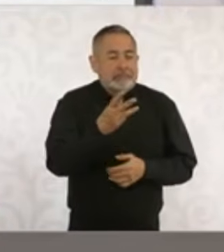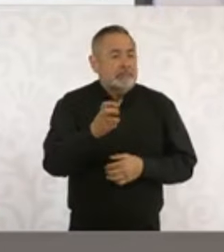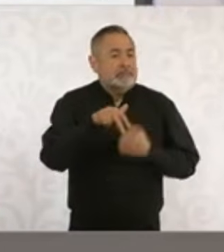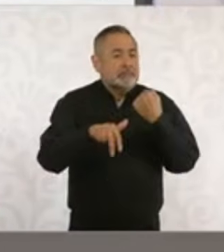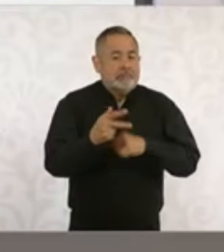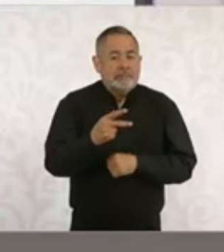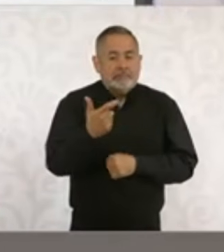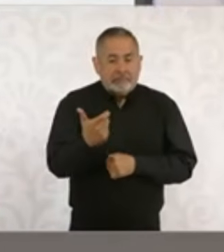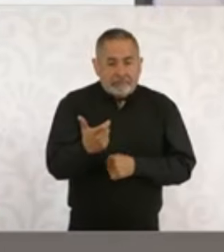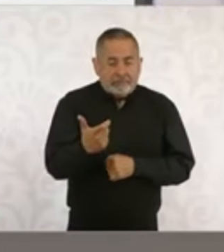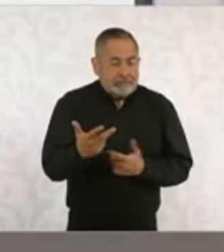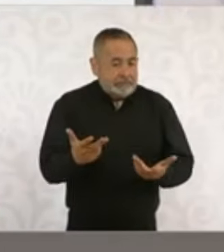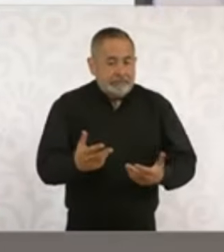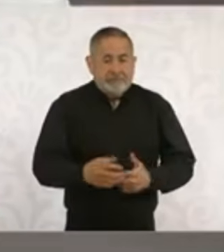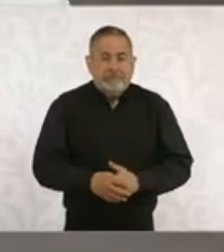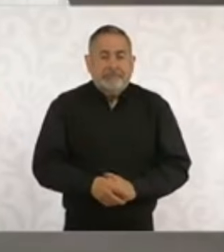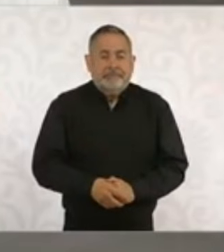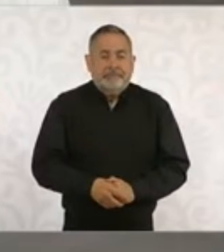523,314 pesos.